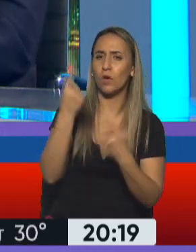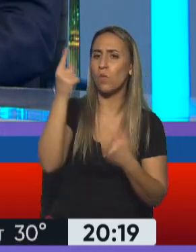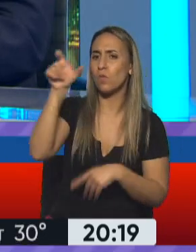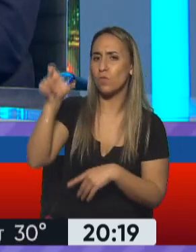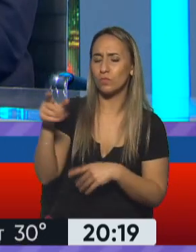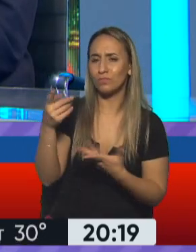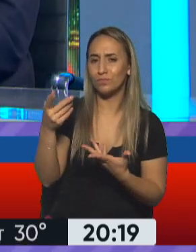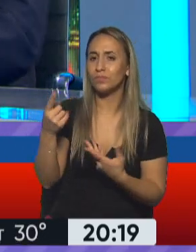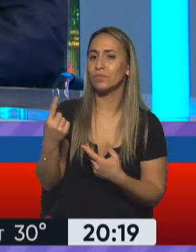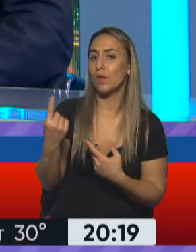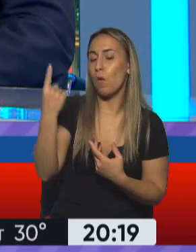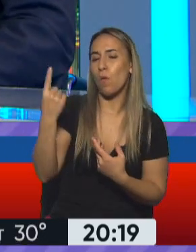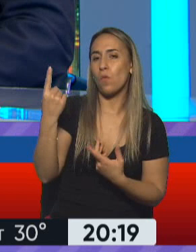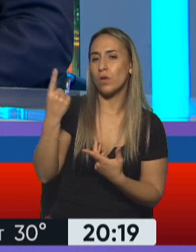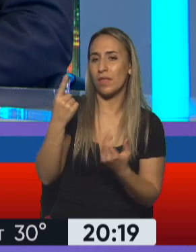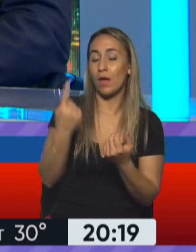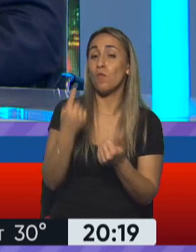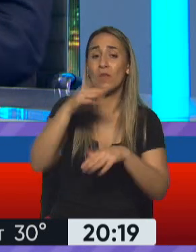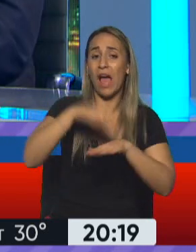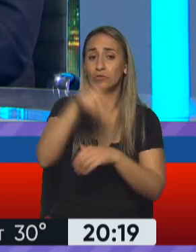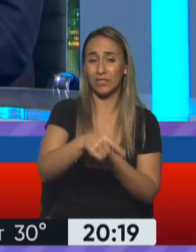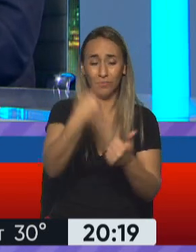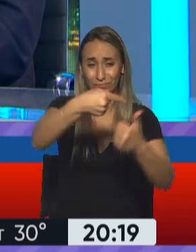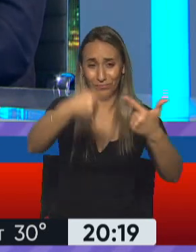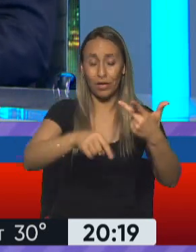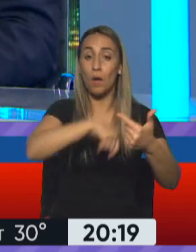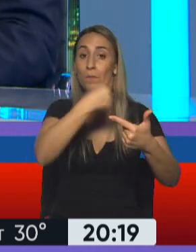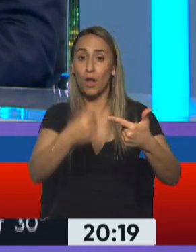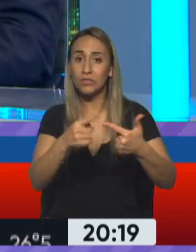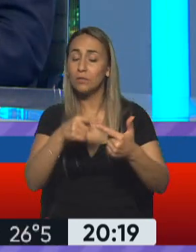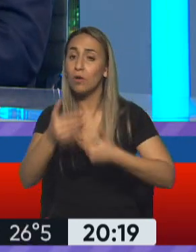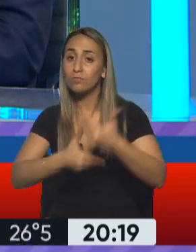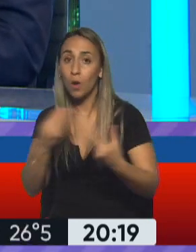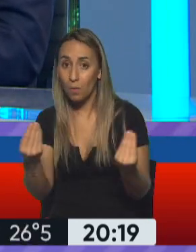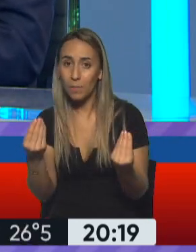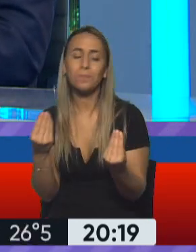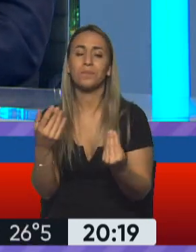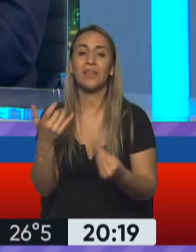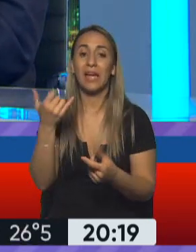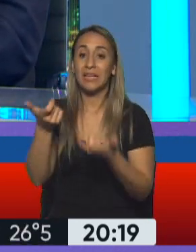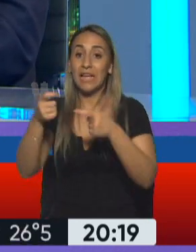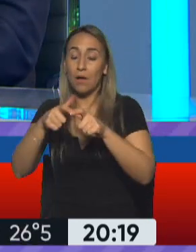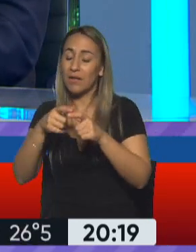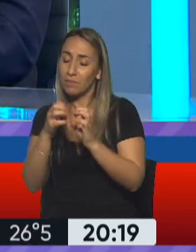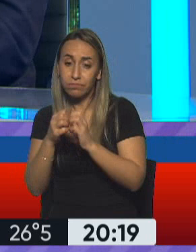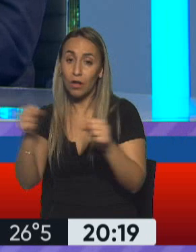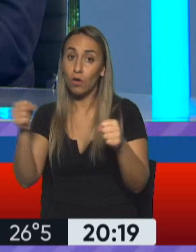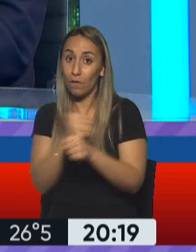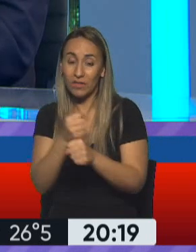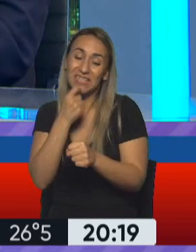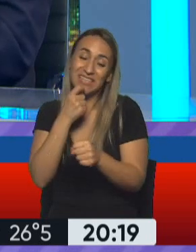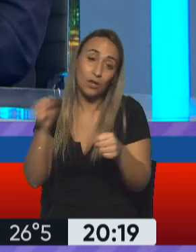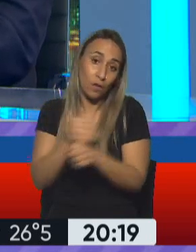los hechos, de los varios hechos que tiene Nicolás Ducoté. ¿Cuál es el próximo paso? Bueno, después de la confirmación de Cámara, el próximo paso